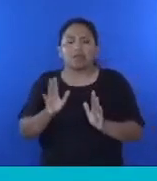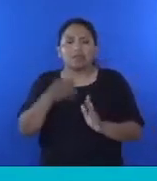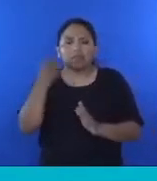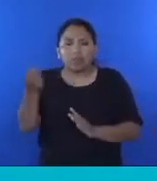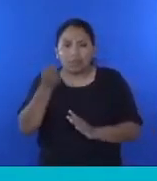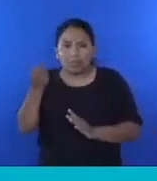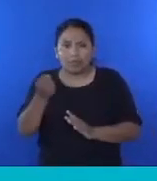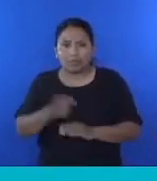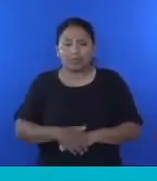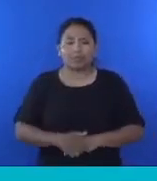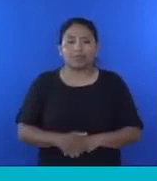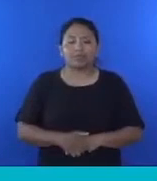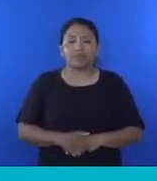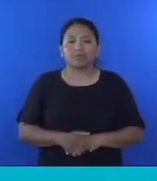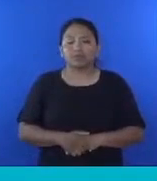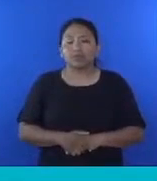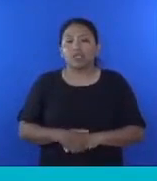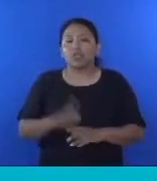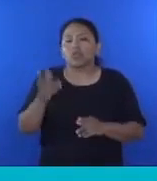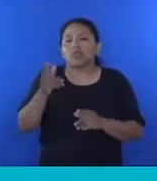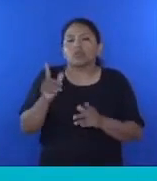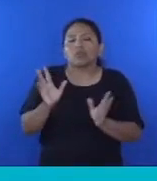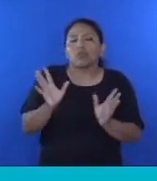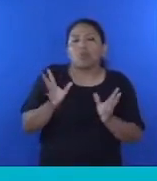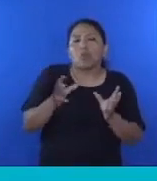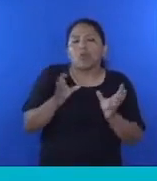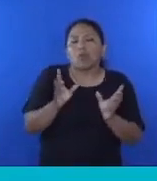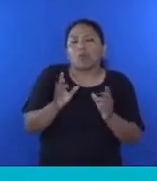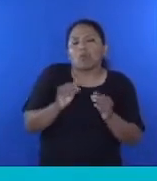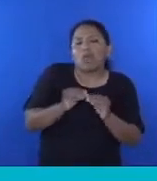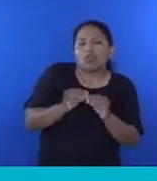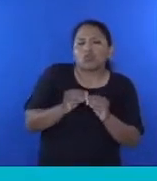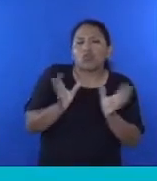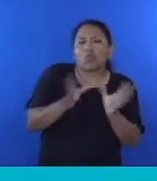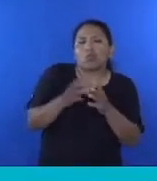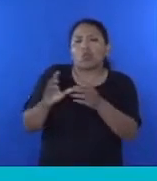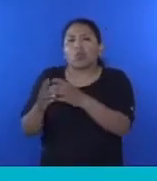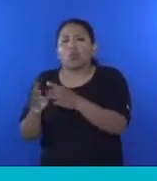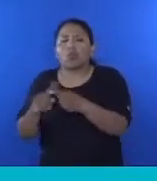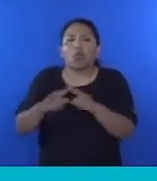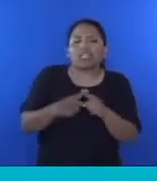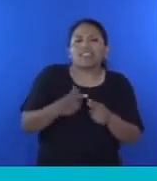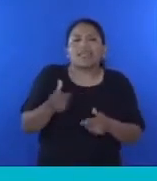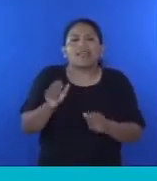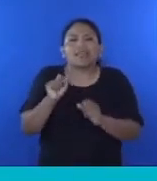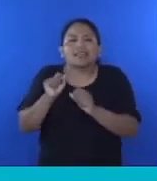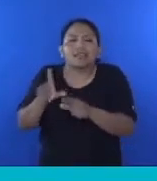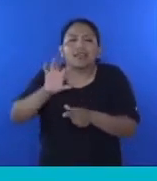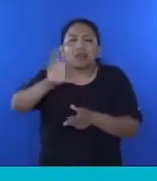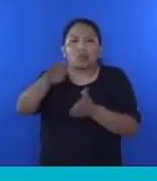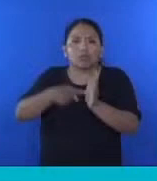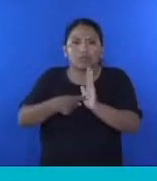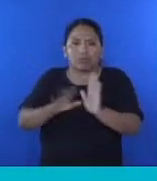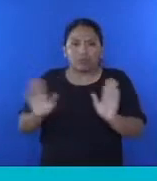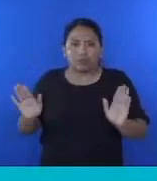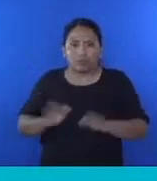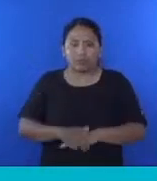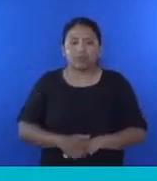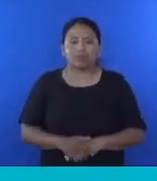que nosotros. No es un problema partidario, es un problema de pertenencia y de identidad con la provincia de Buenos Aires.